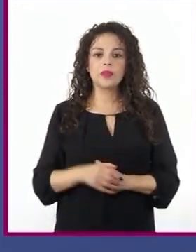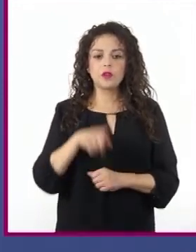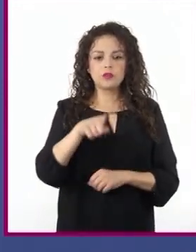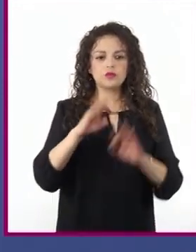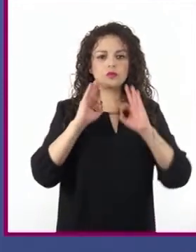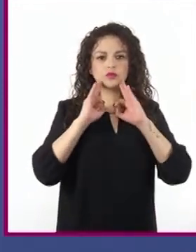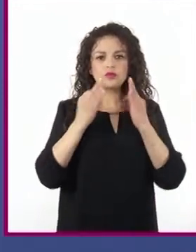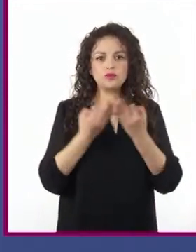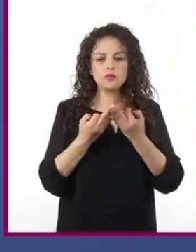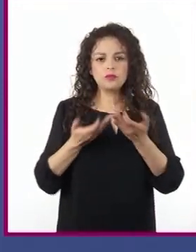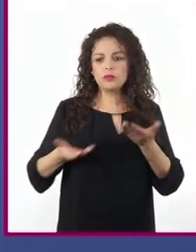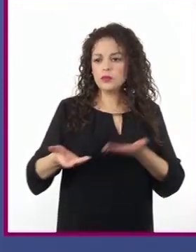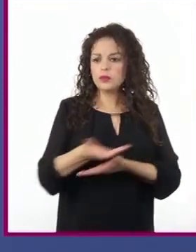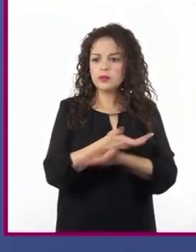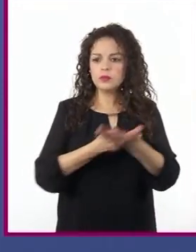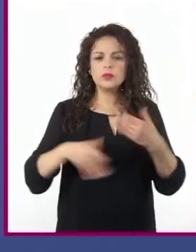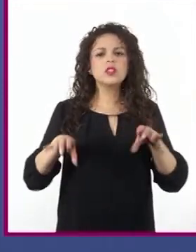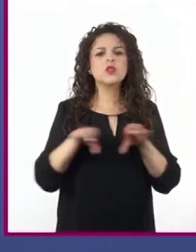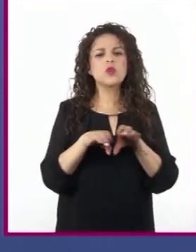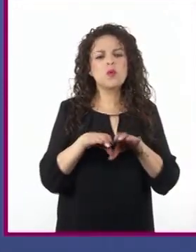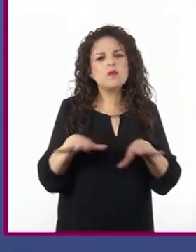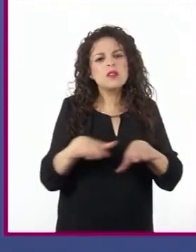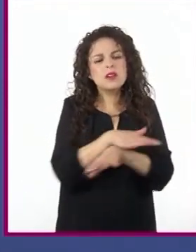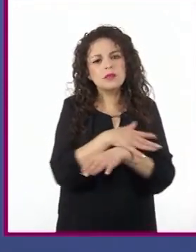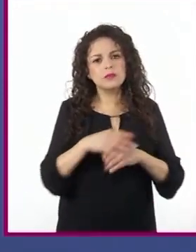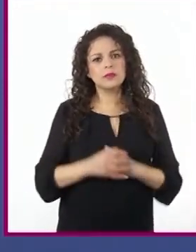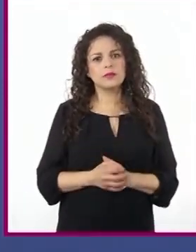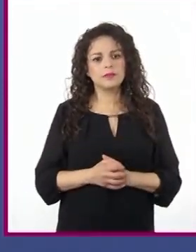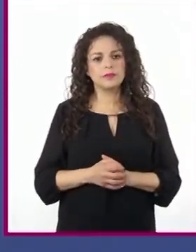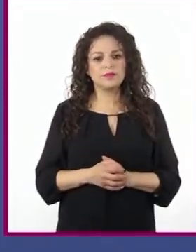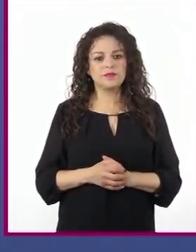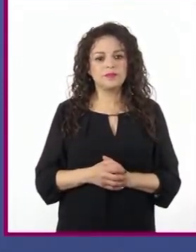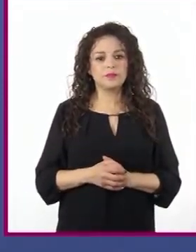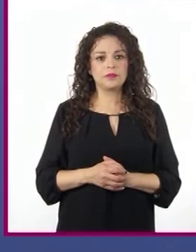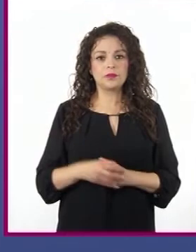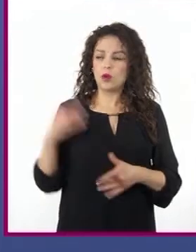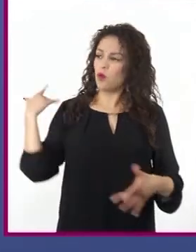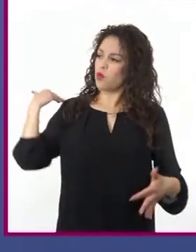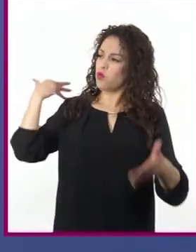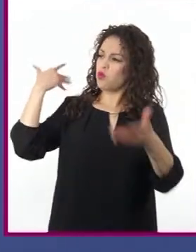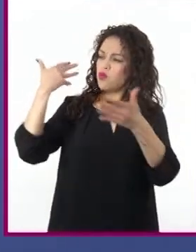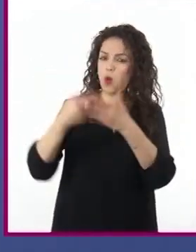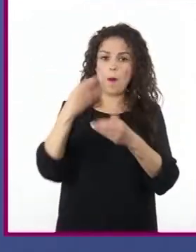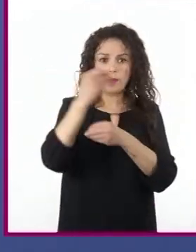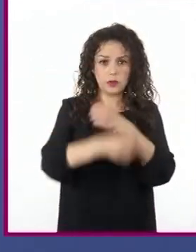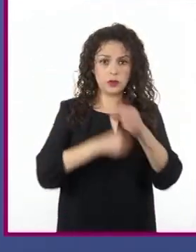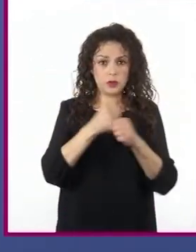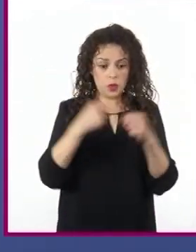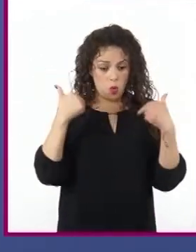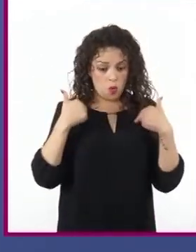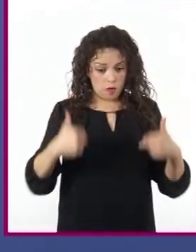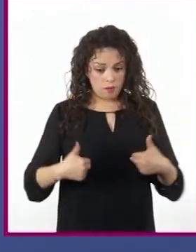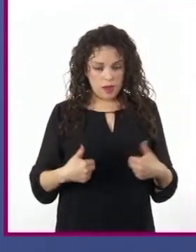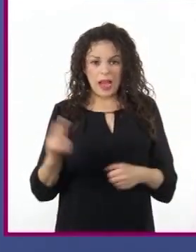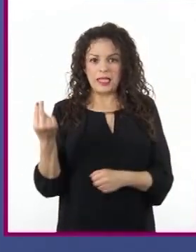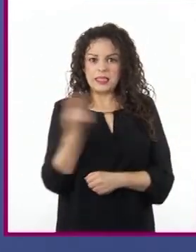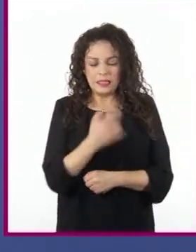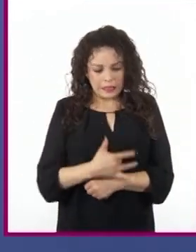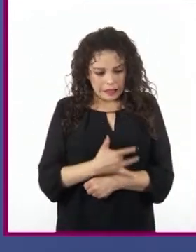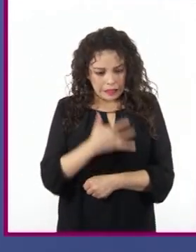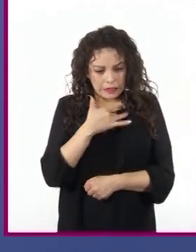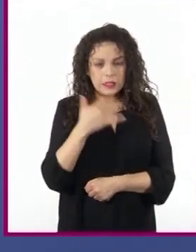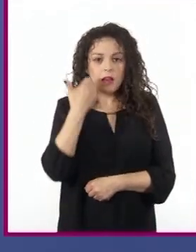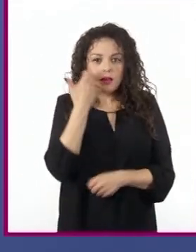de convivencia? La humanidad, a lo largo de su historia, ha sentido la necesidad de agruparse y